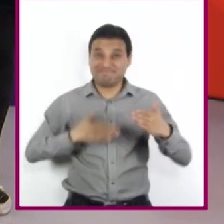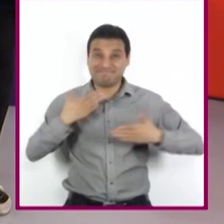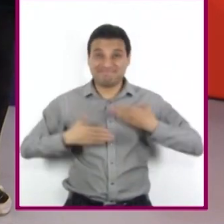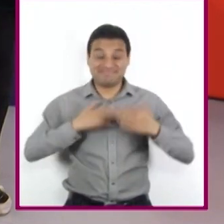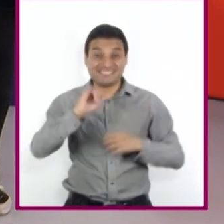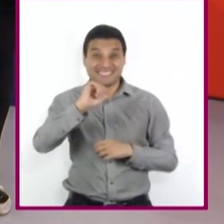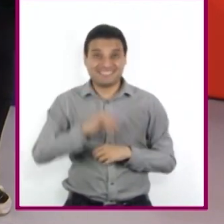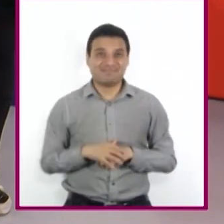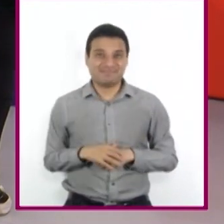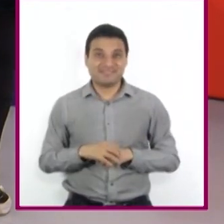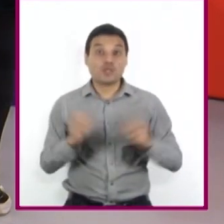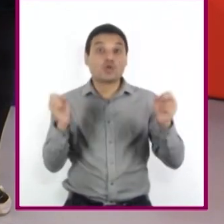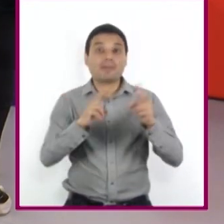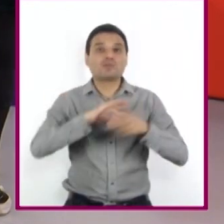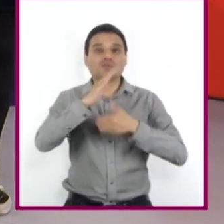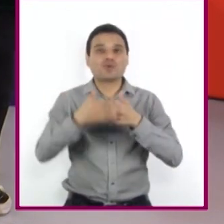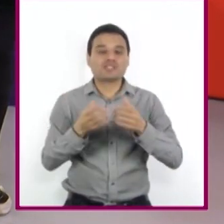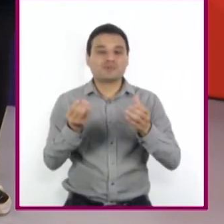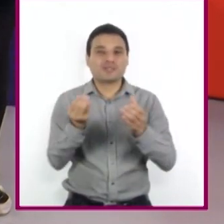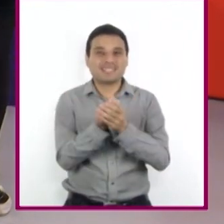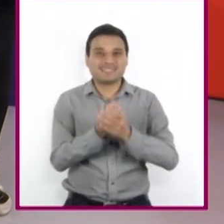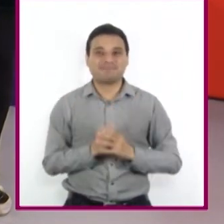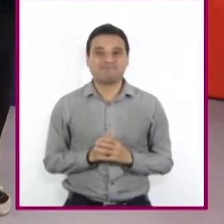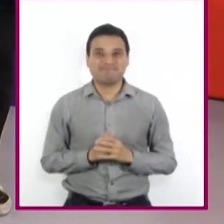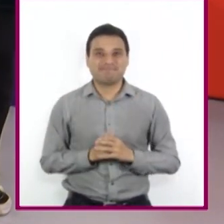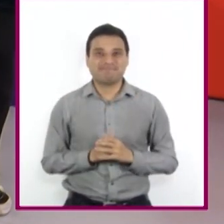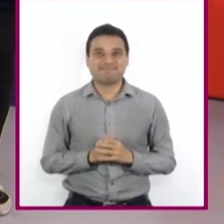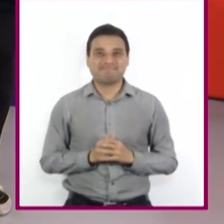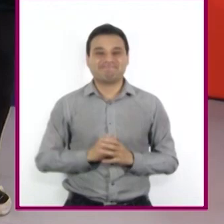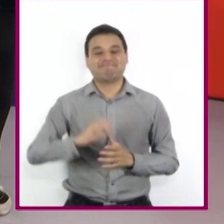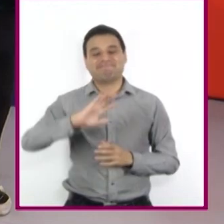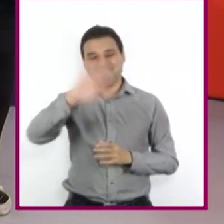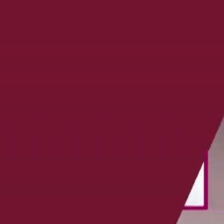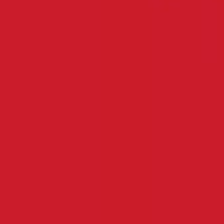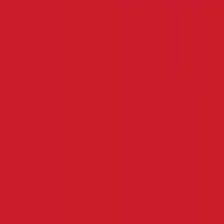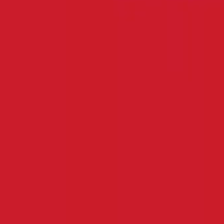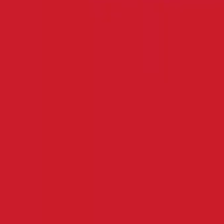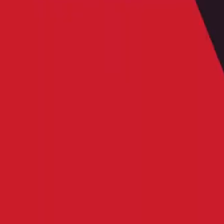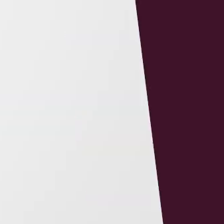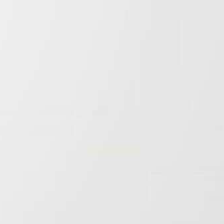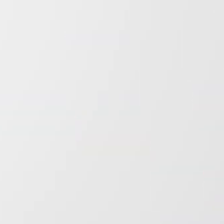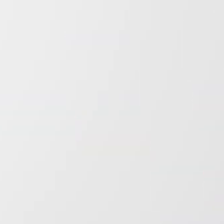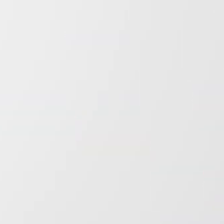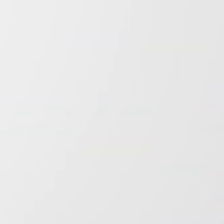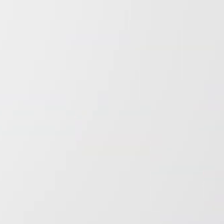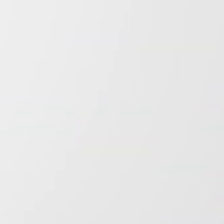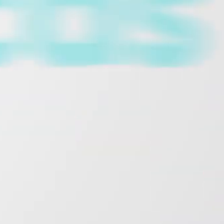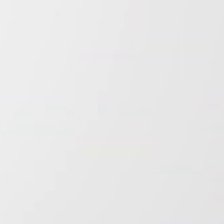Nos vemos en la siguiente ocasión. ¡Hasta pronto!